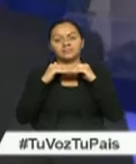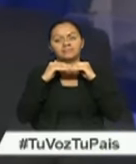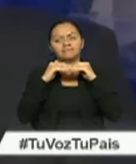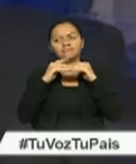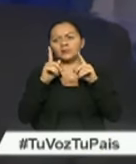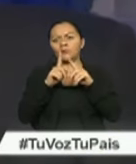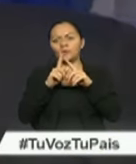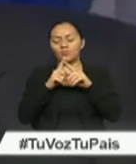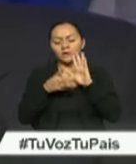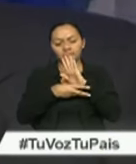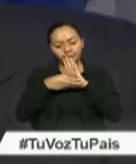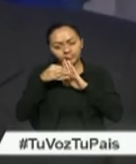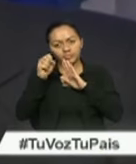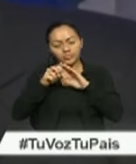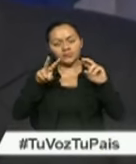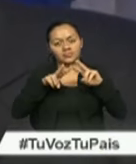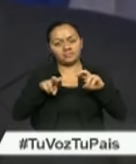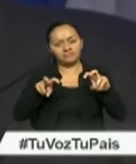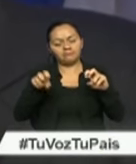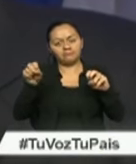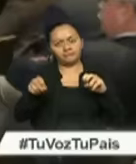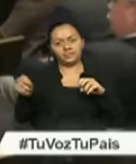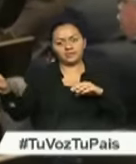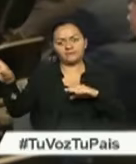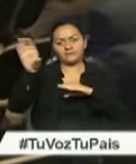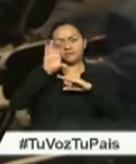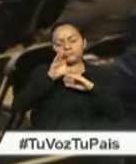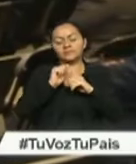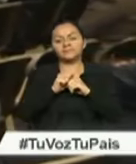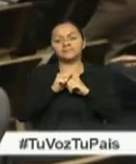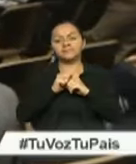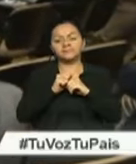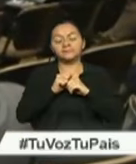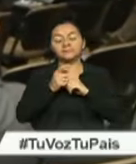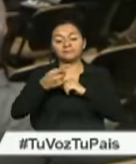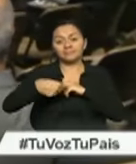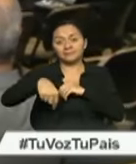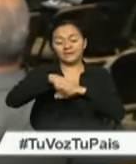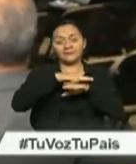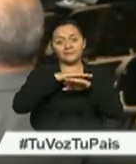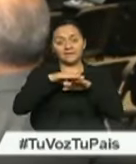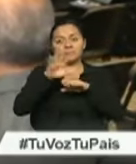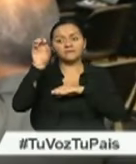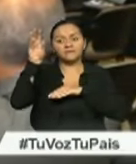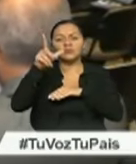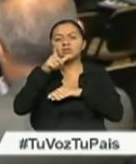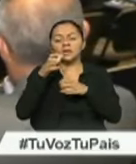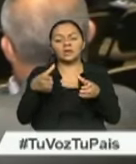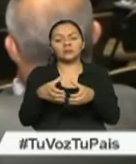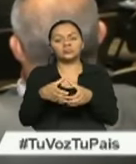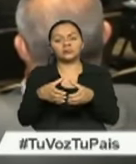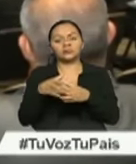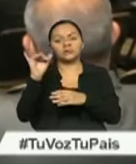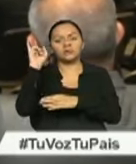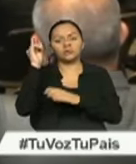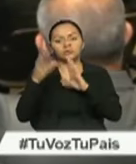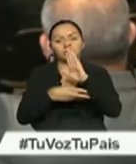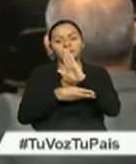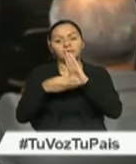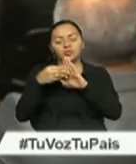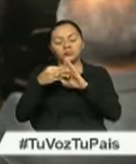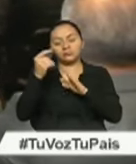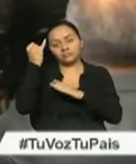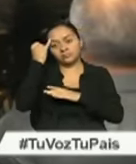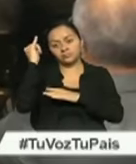exploratorio como para albergar muchas inversiones. La invitación del foro fue realizada por la Asociación de la Industria Hidrocarburífera